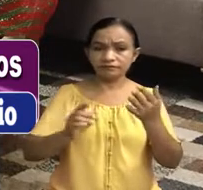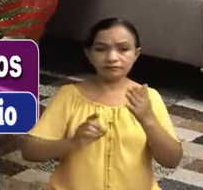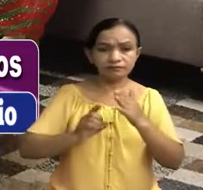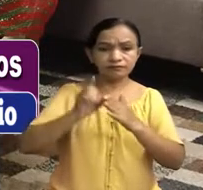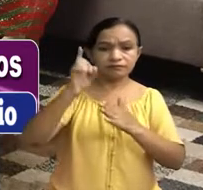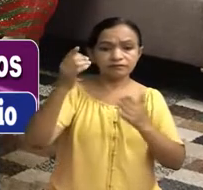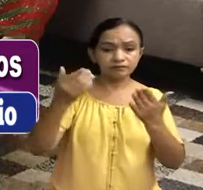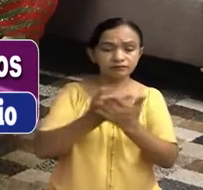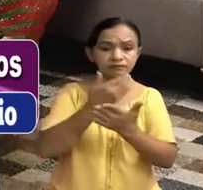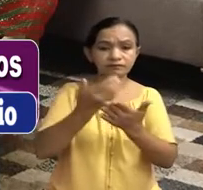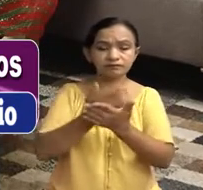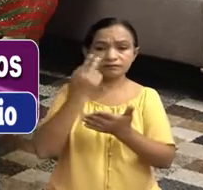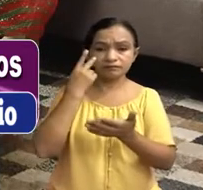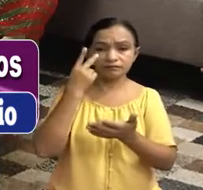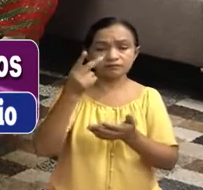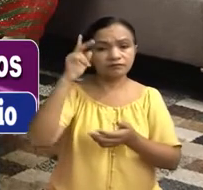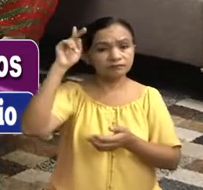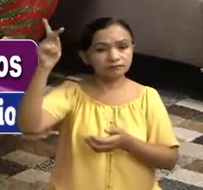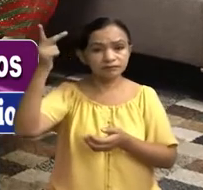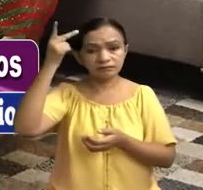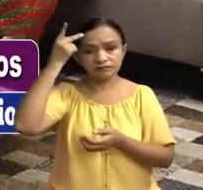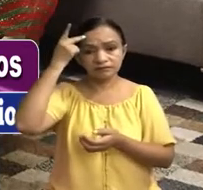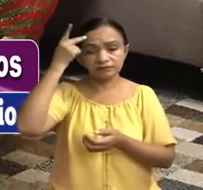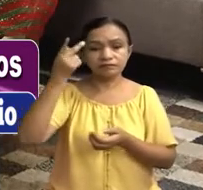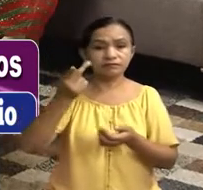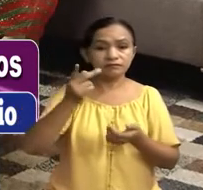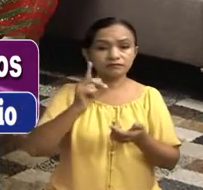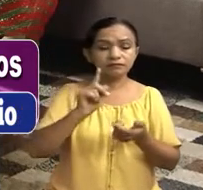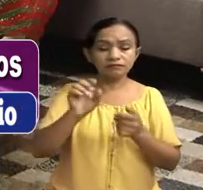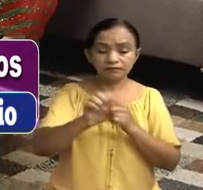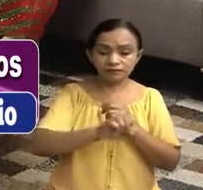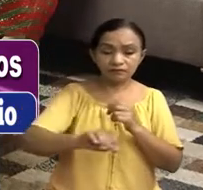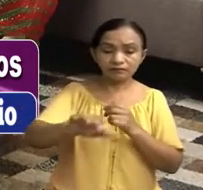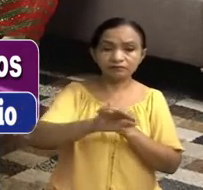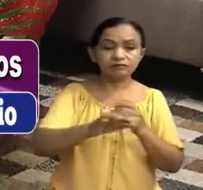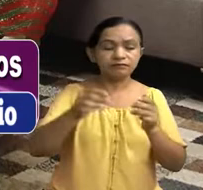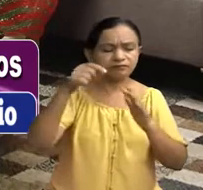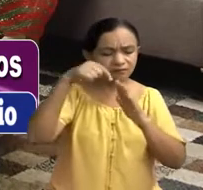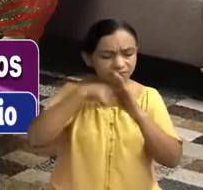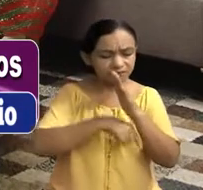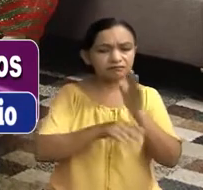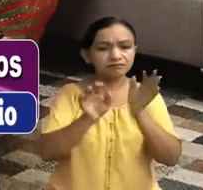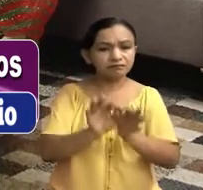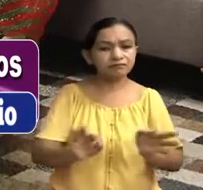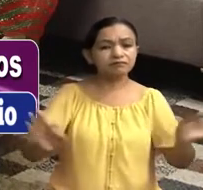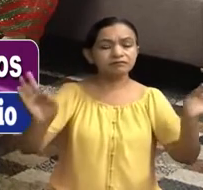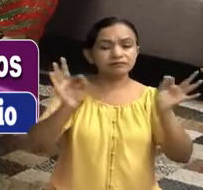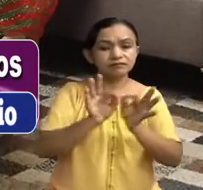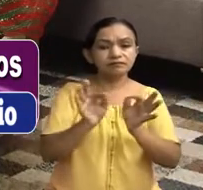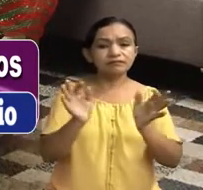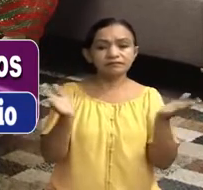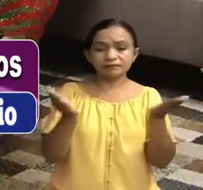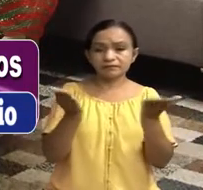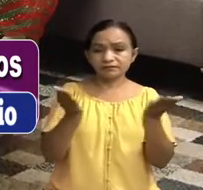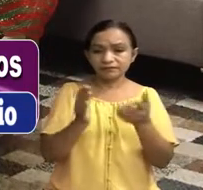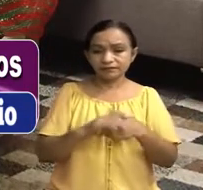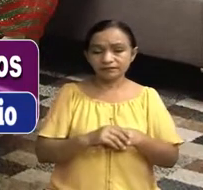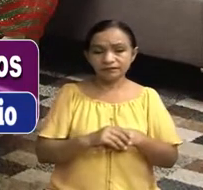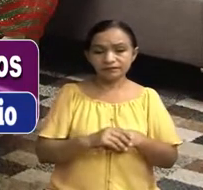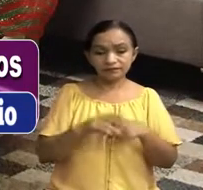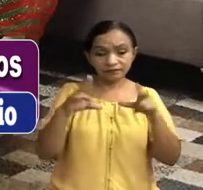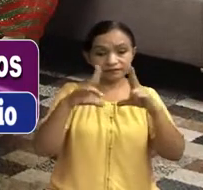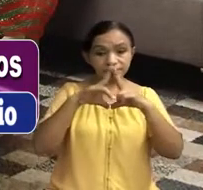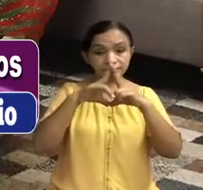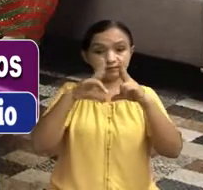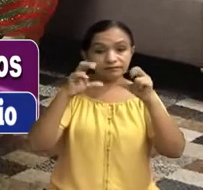de esa nueva perspectiva política, pero que también tiene una traducción social bastante profunda. Bueno, nosotros estamos, digamos, el